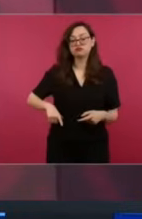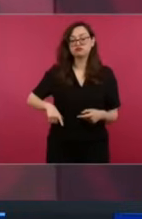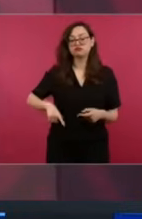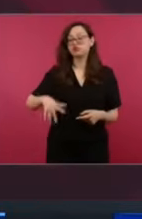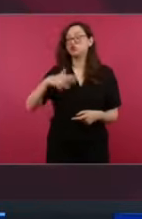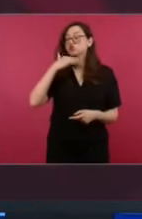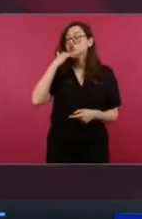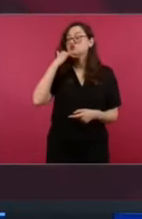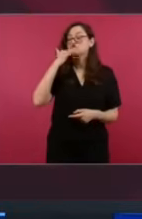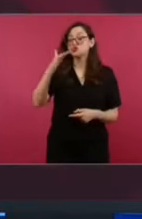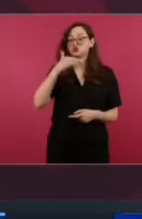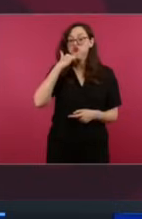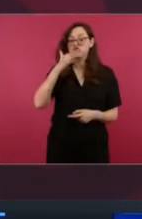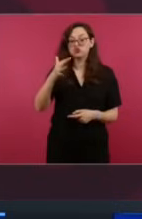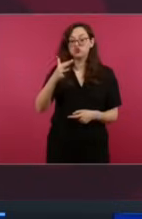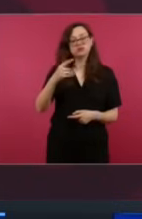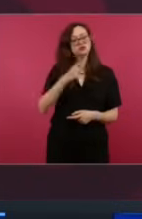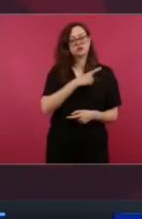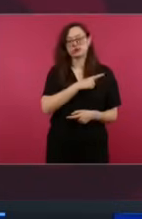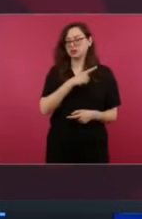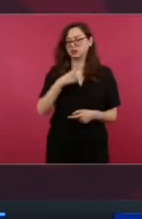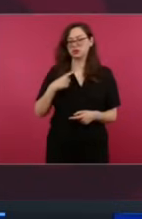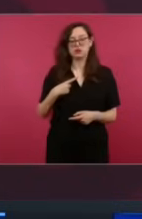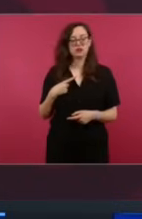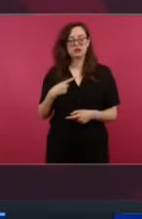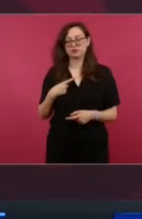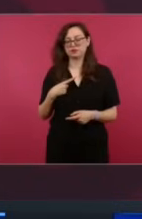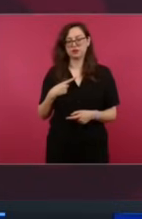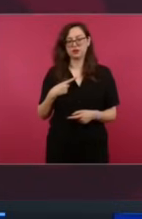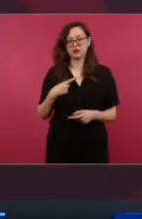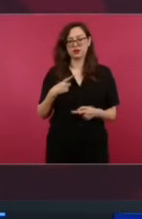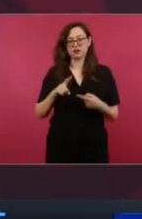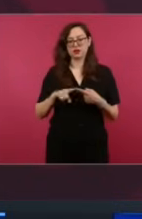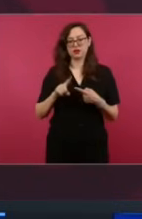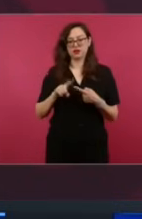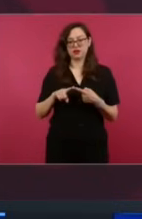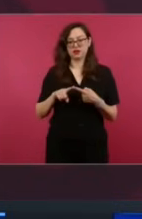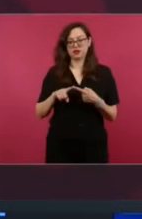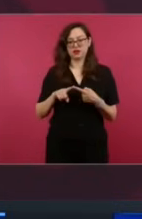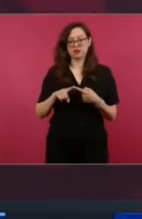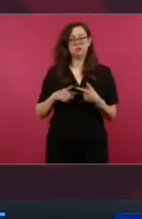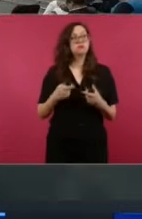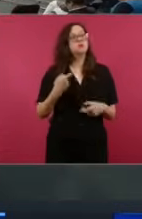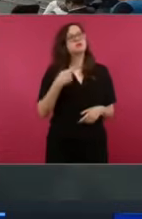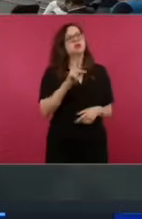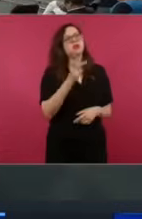haciéndolo. Les urge encontrar una fosa común, pero yo creo que,